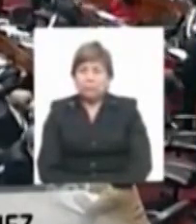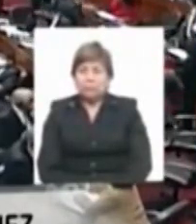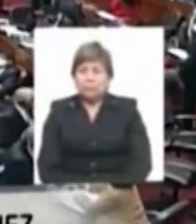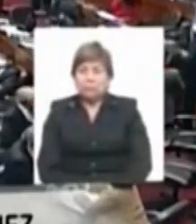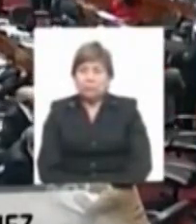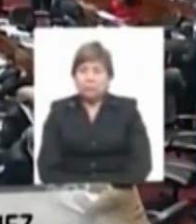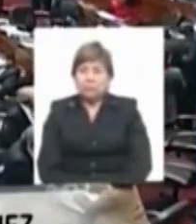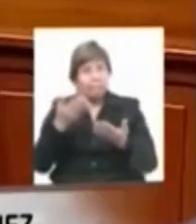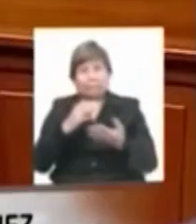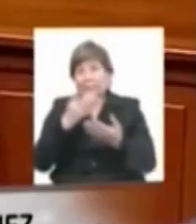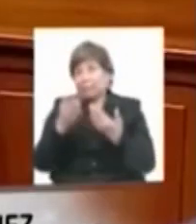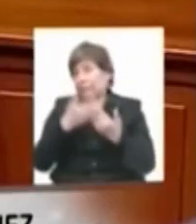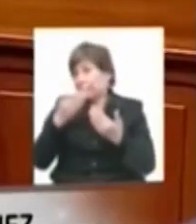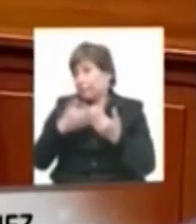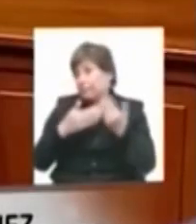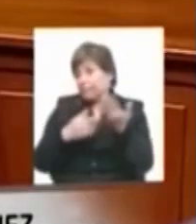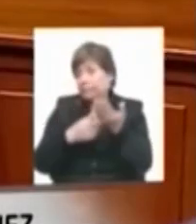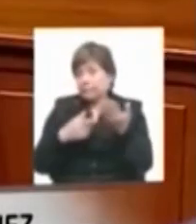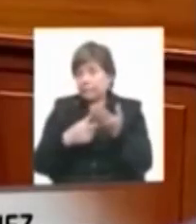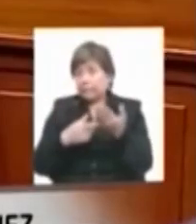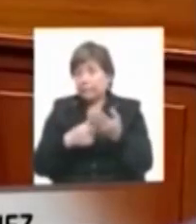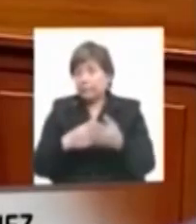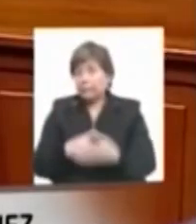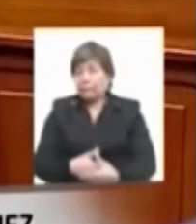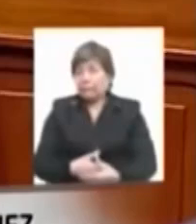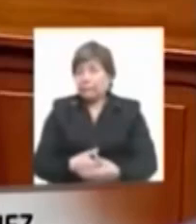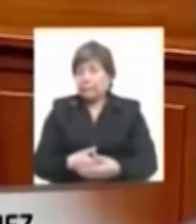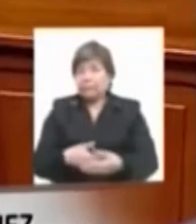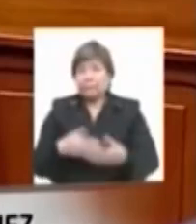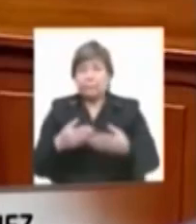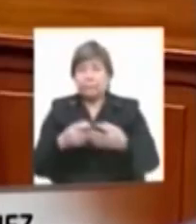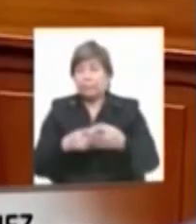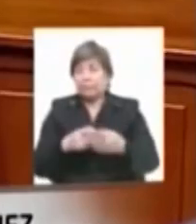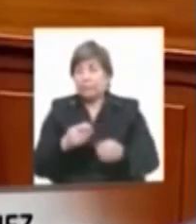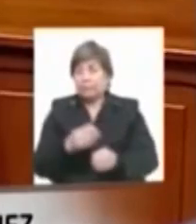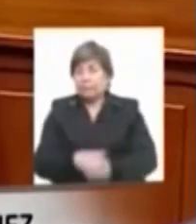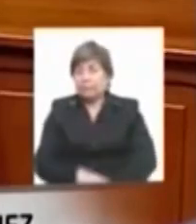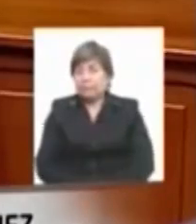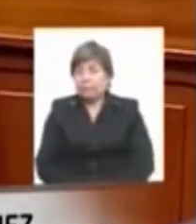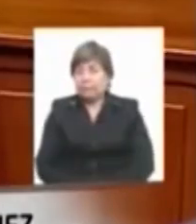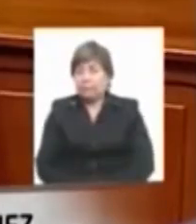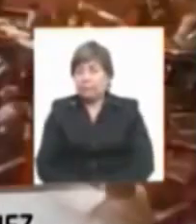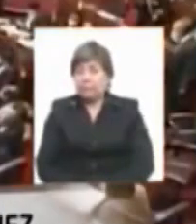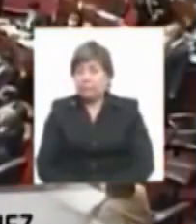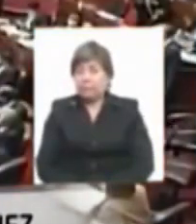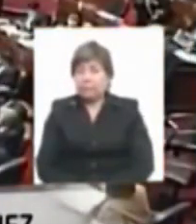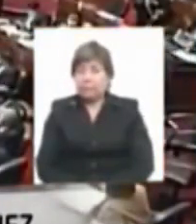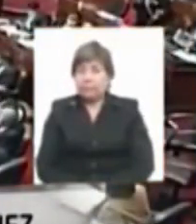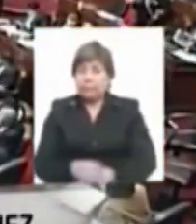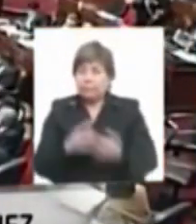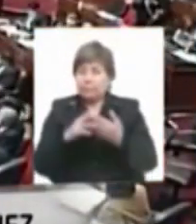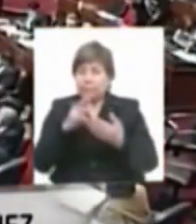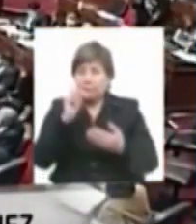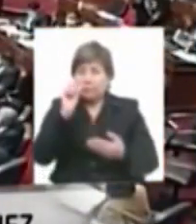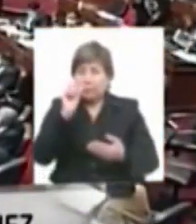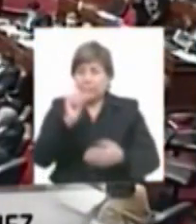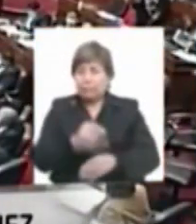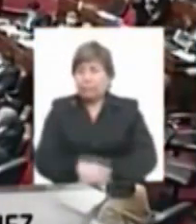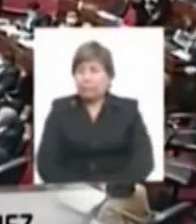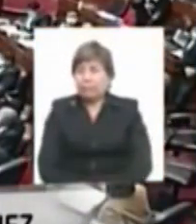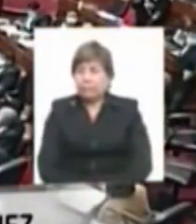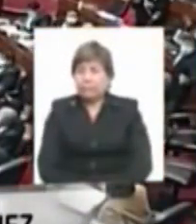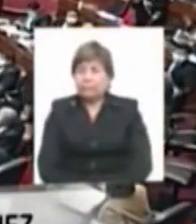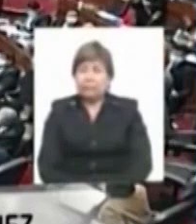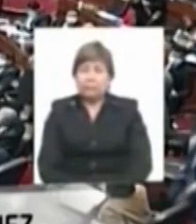es interesante porque eso elecciones generales es decir se terminaría con el congreso actual y con la presidencia